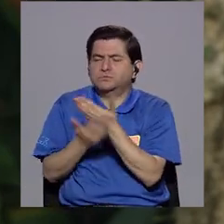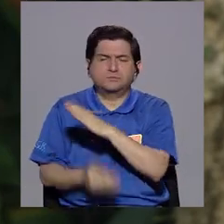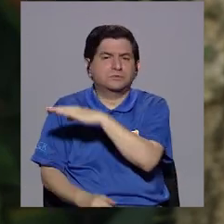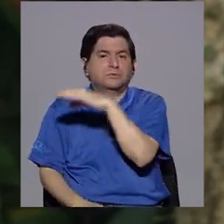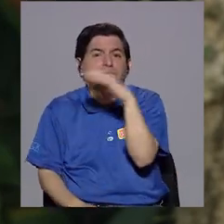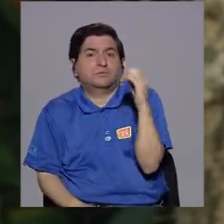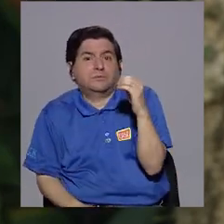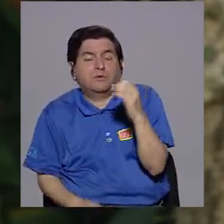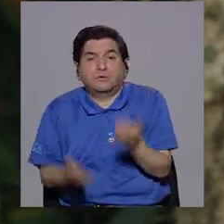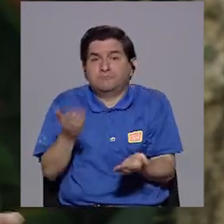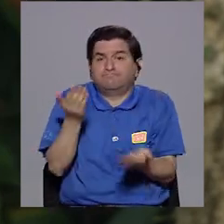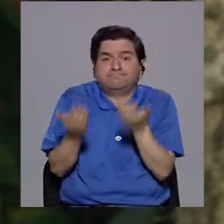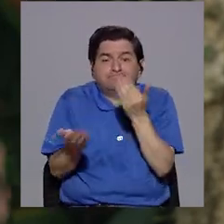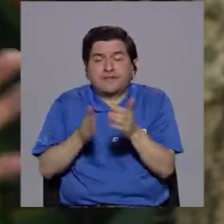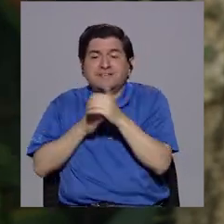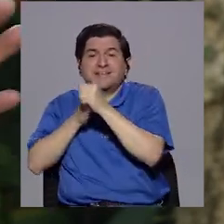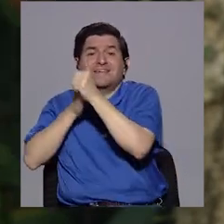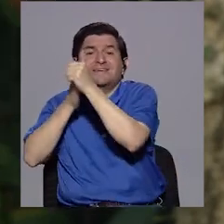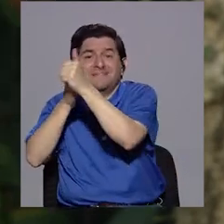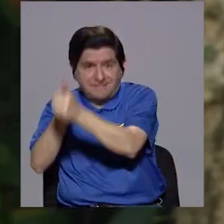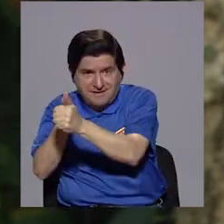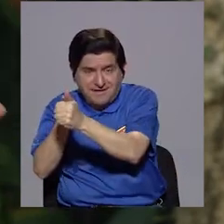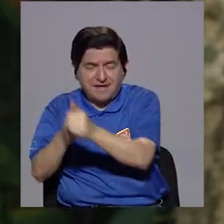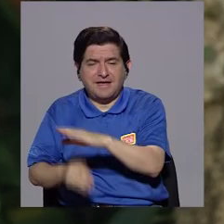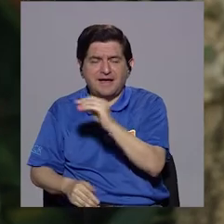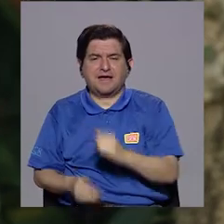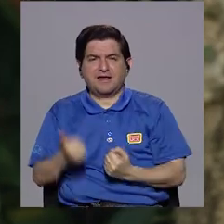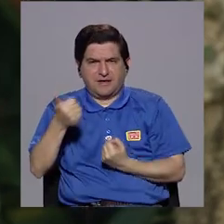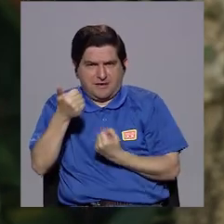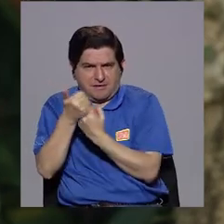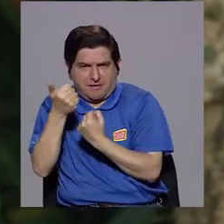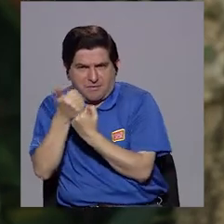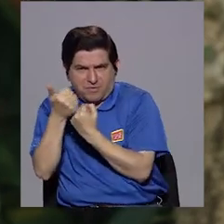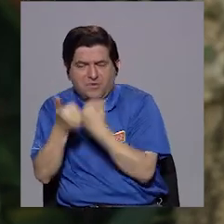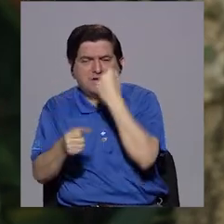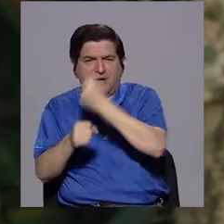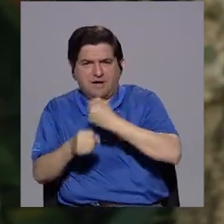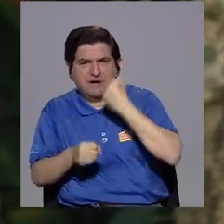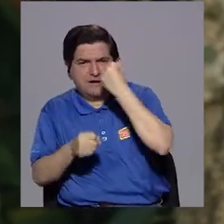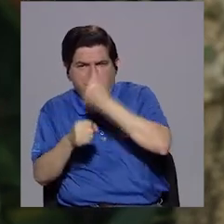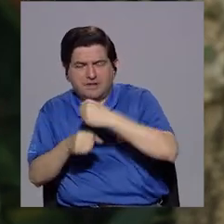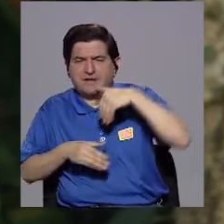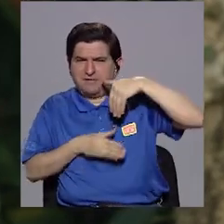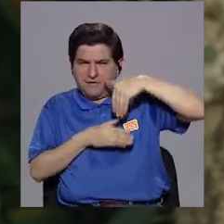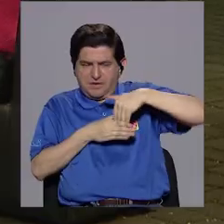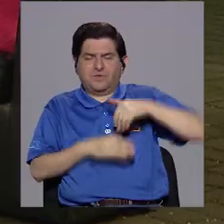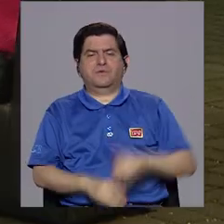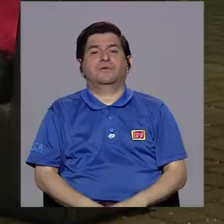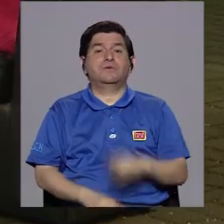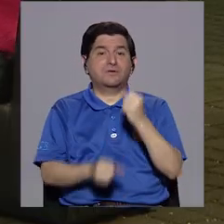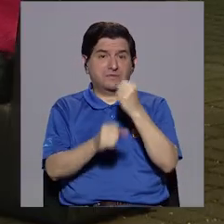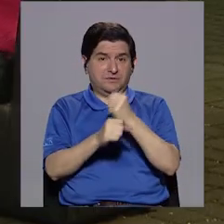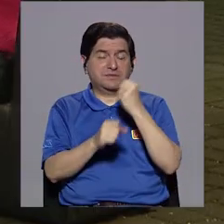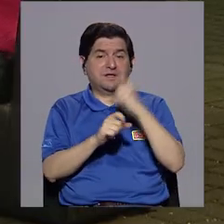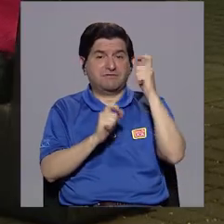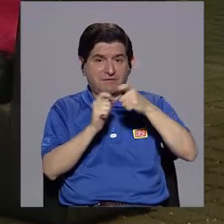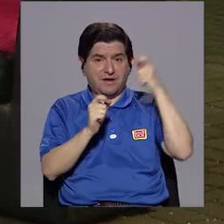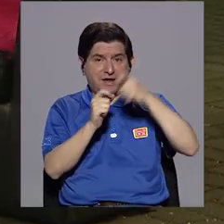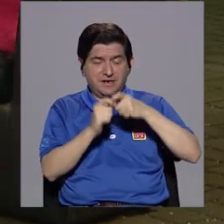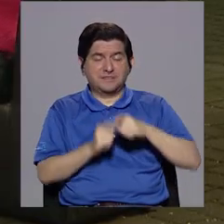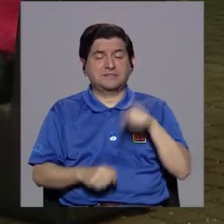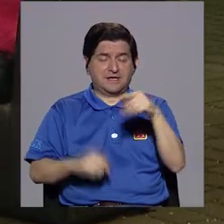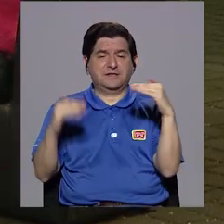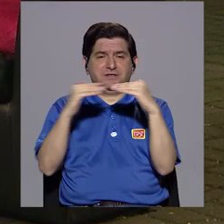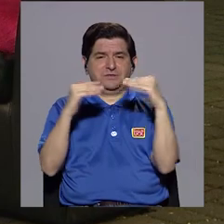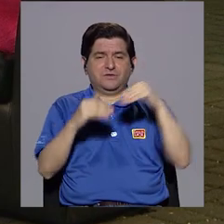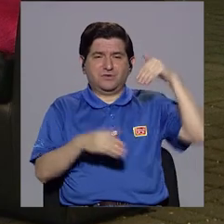una función de guiar un poquito y de sostener un poquito lo que se esté trabajando a nivel interno. Okay. Para trabajar justamente el